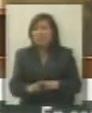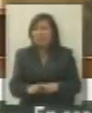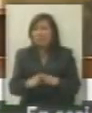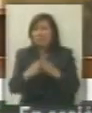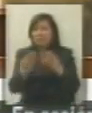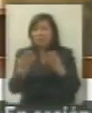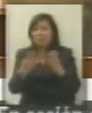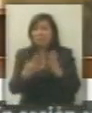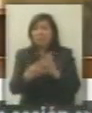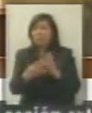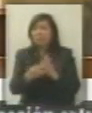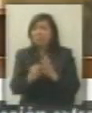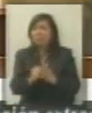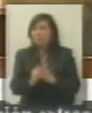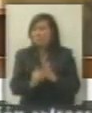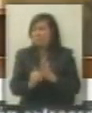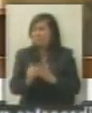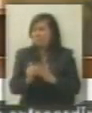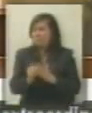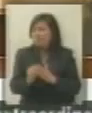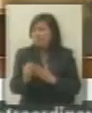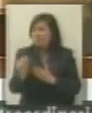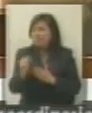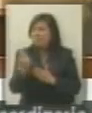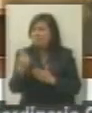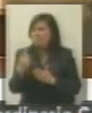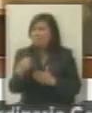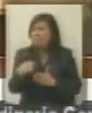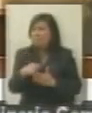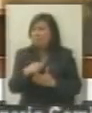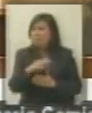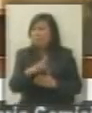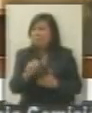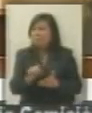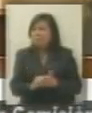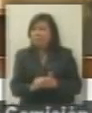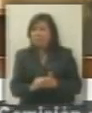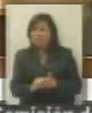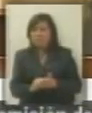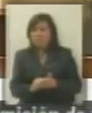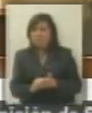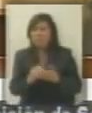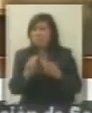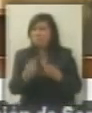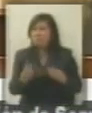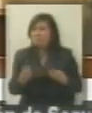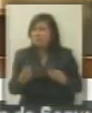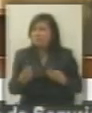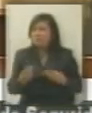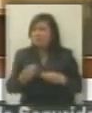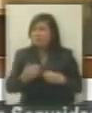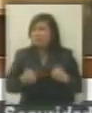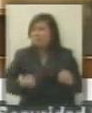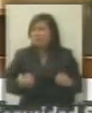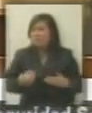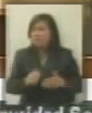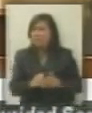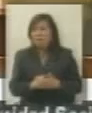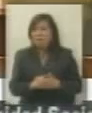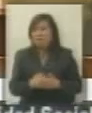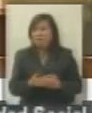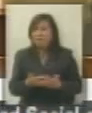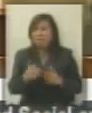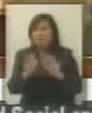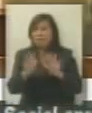en la atención y una mayor calidad de servicio para nuestros niños. En materia de infraestructura de transporte,